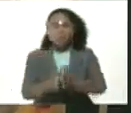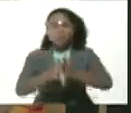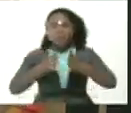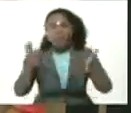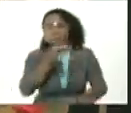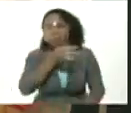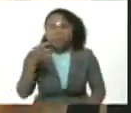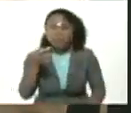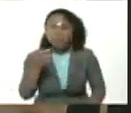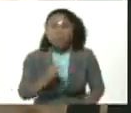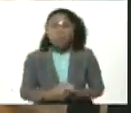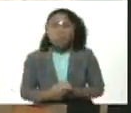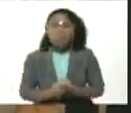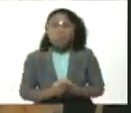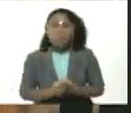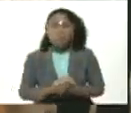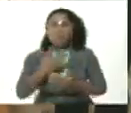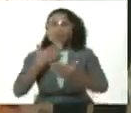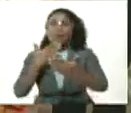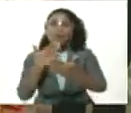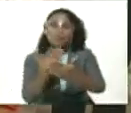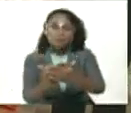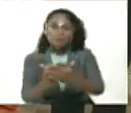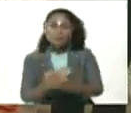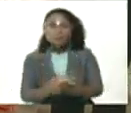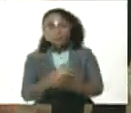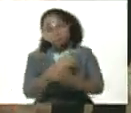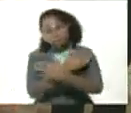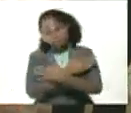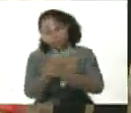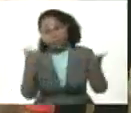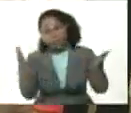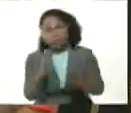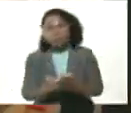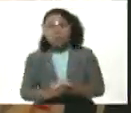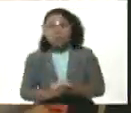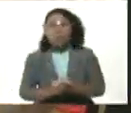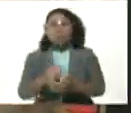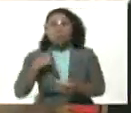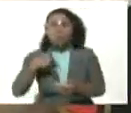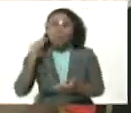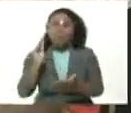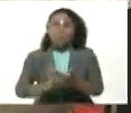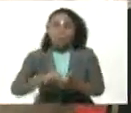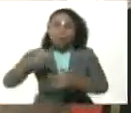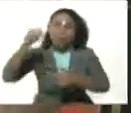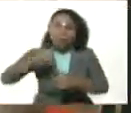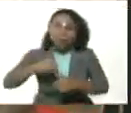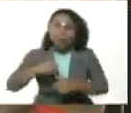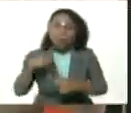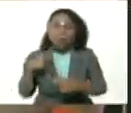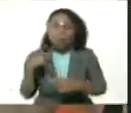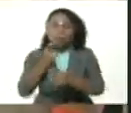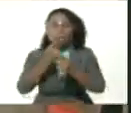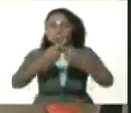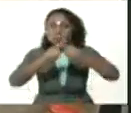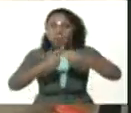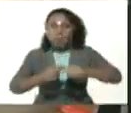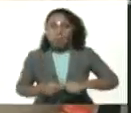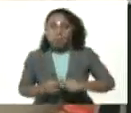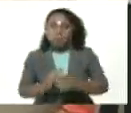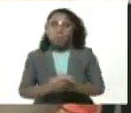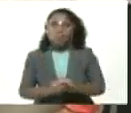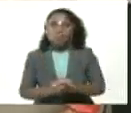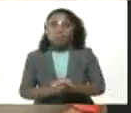con gran calidad. Alexis, gracias. A tu orden, presidente. Este cafecito lo pongo aquí para que vaya a la contabilidad